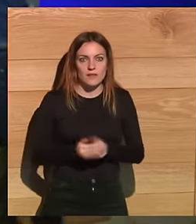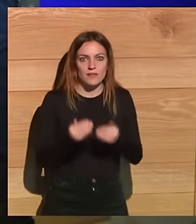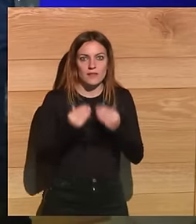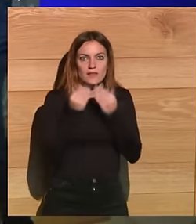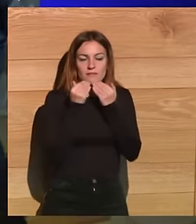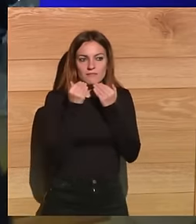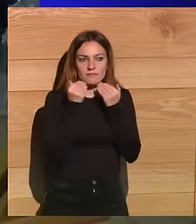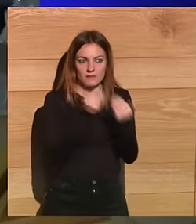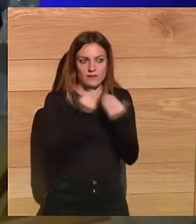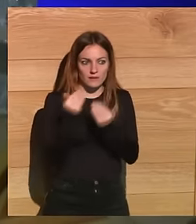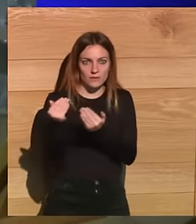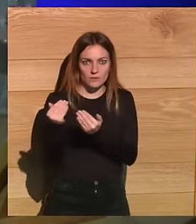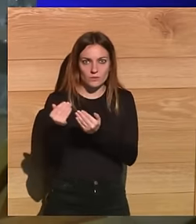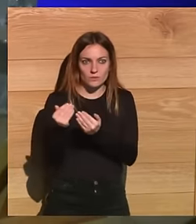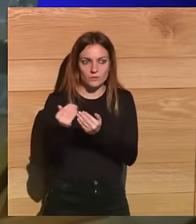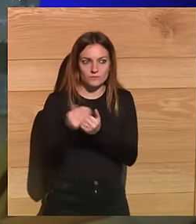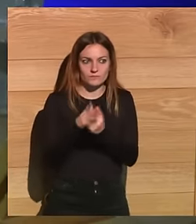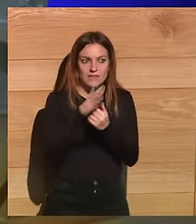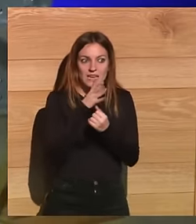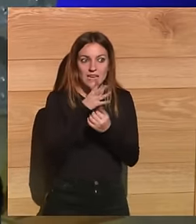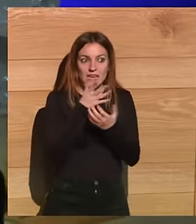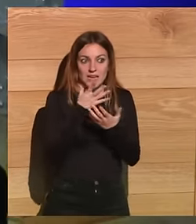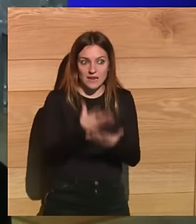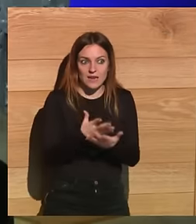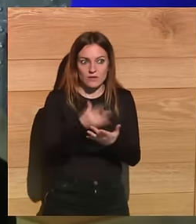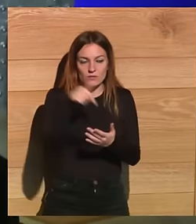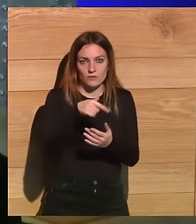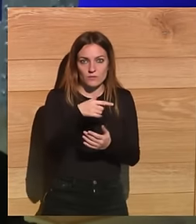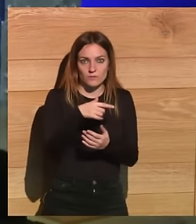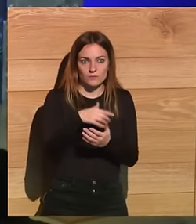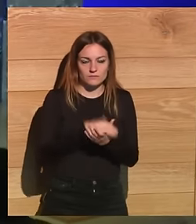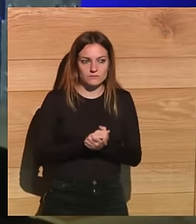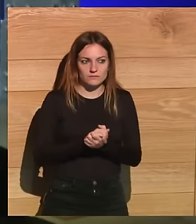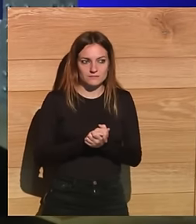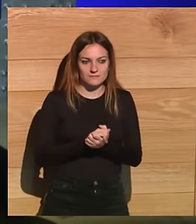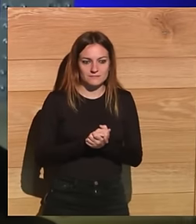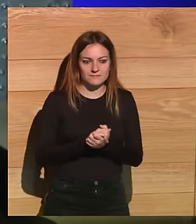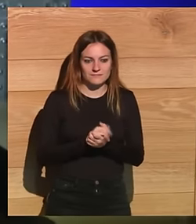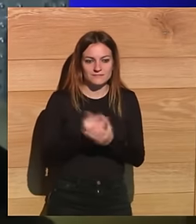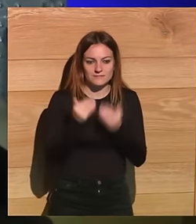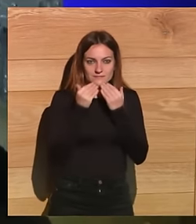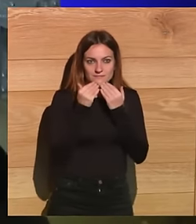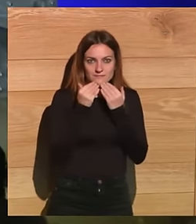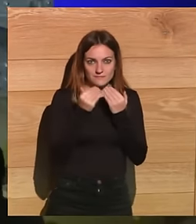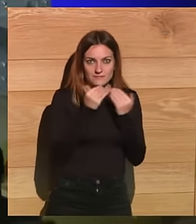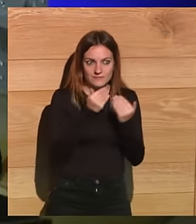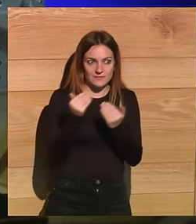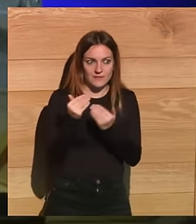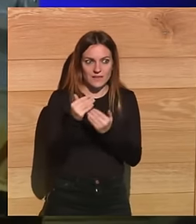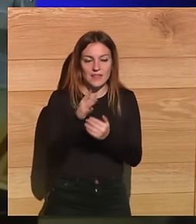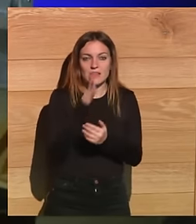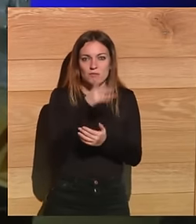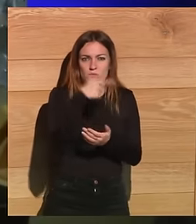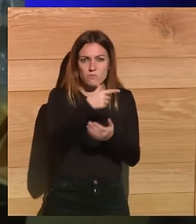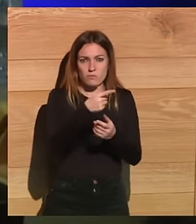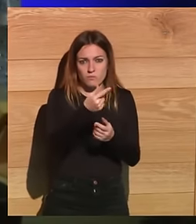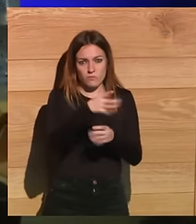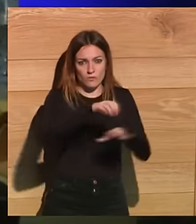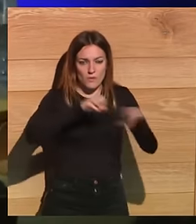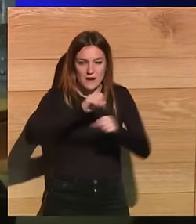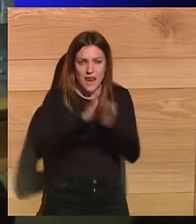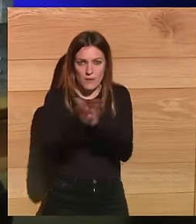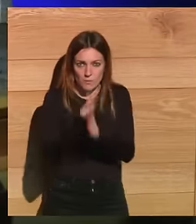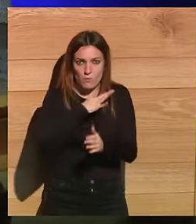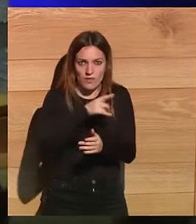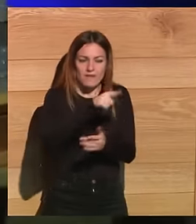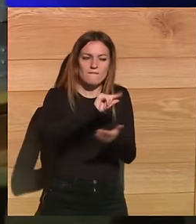Thank you, and now you can buy. Bueno, muchísimas gracias. Y Stan los puede firmar, por ejemplo, el que